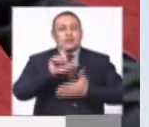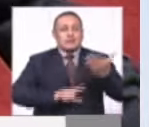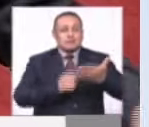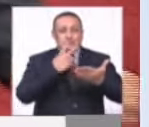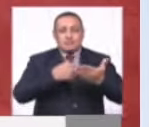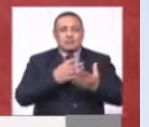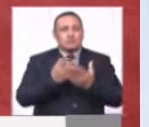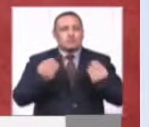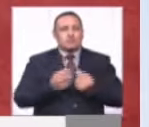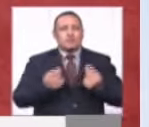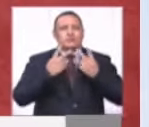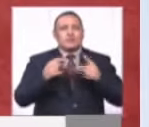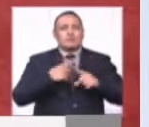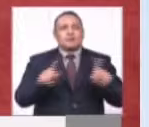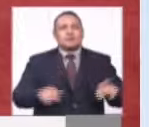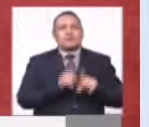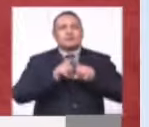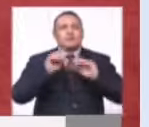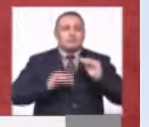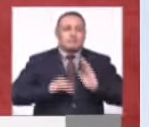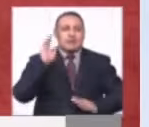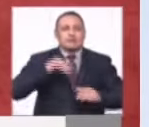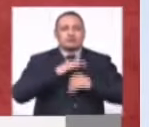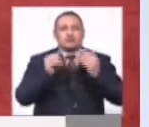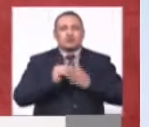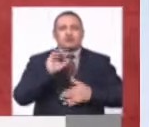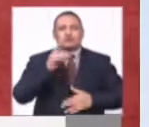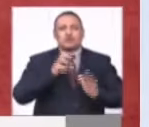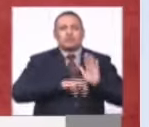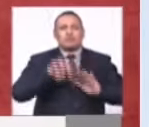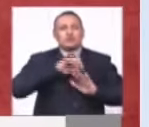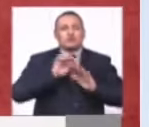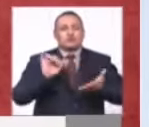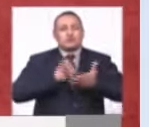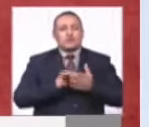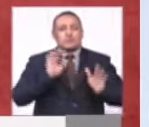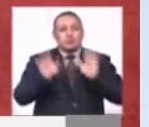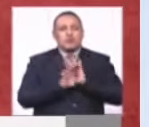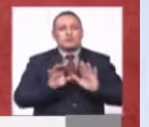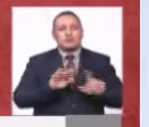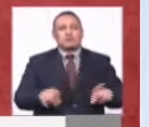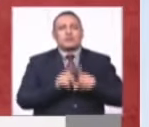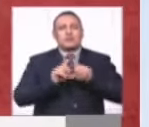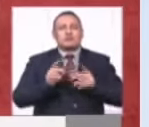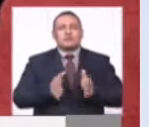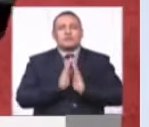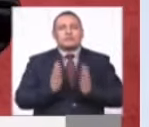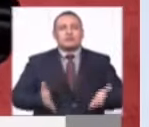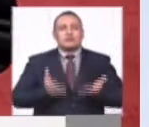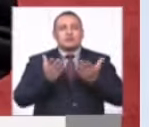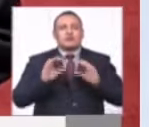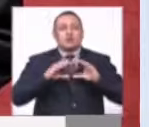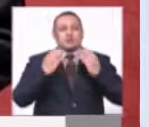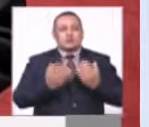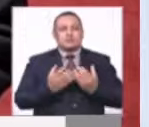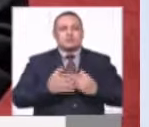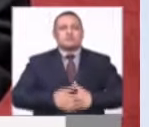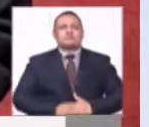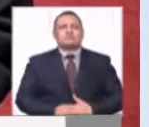muy larga, pero largamente superan los 5 proyectos que, como ejemplo, nos ha pedido el